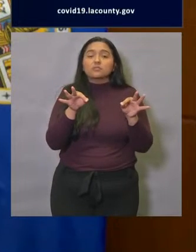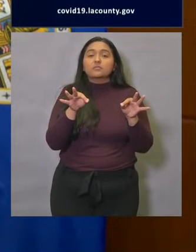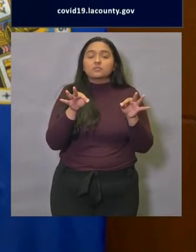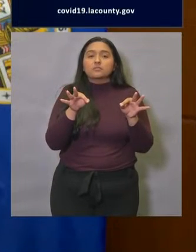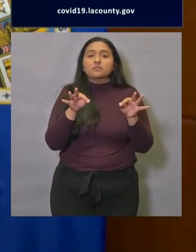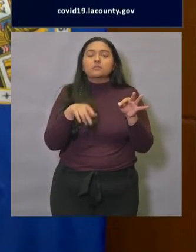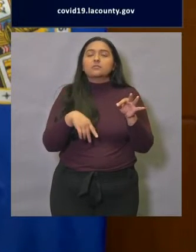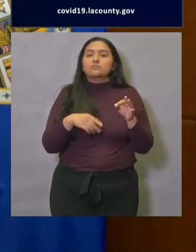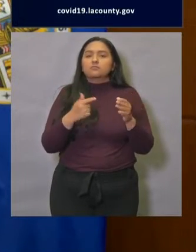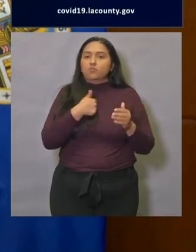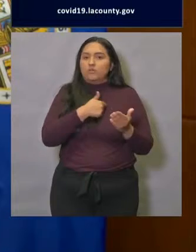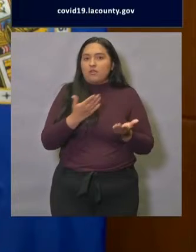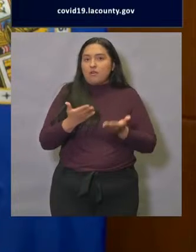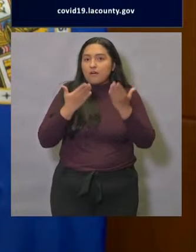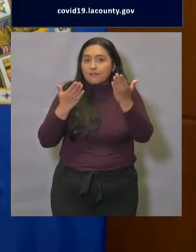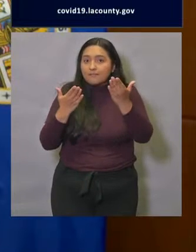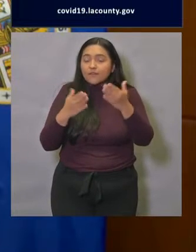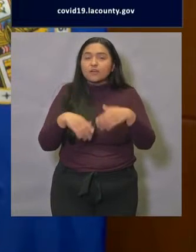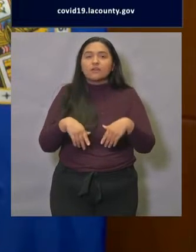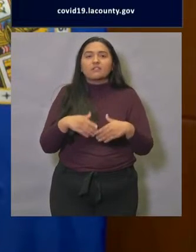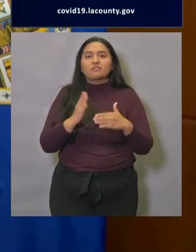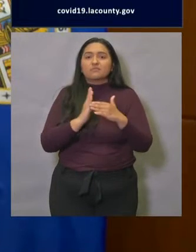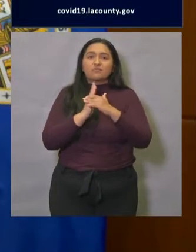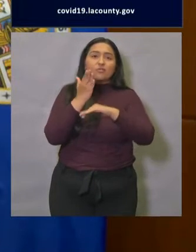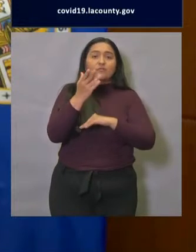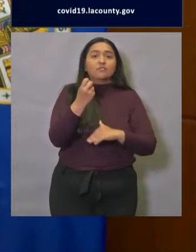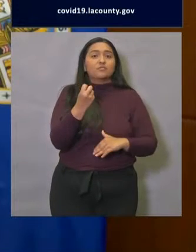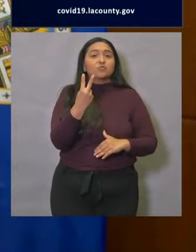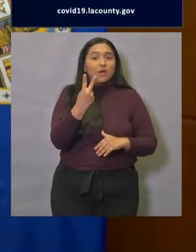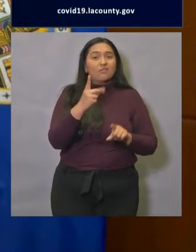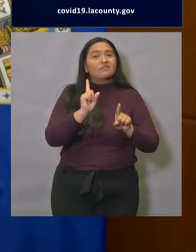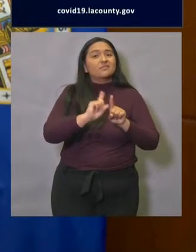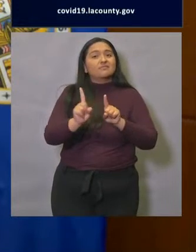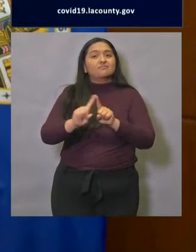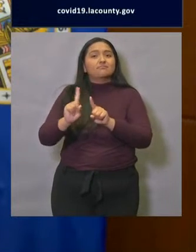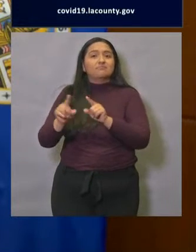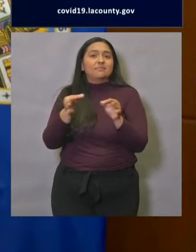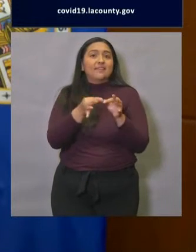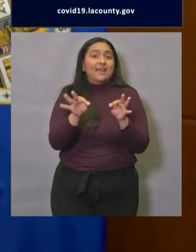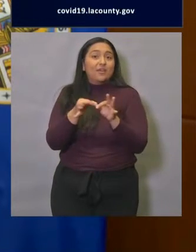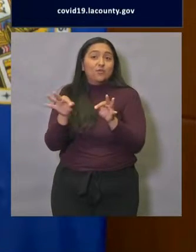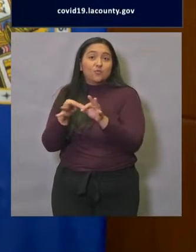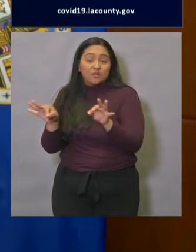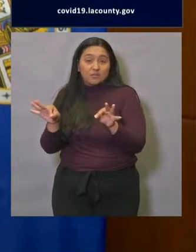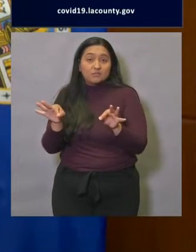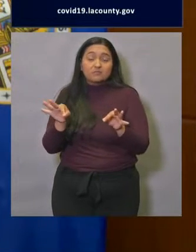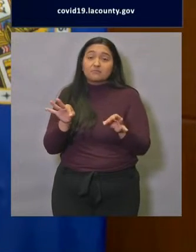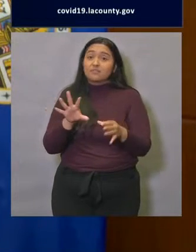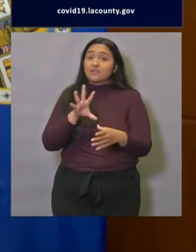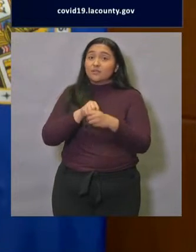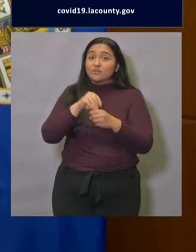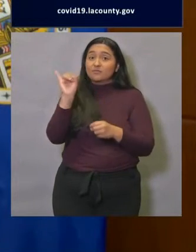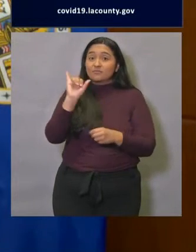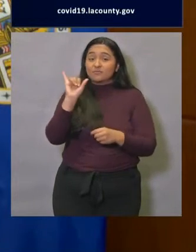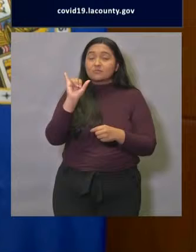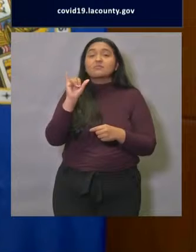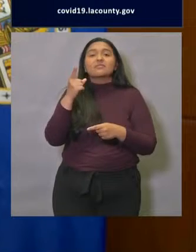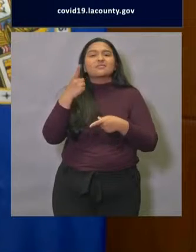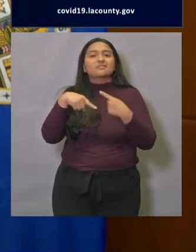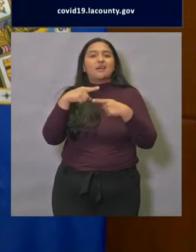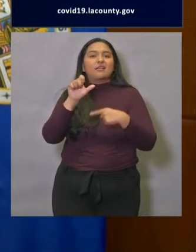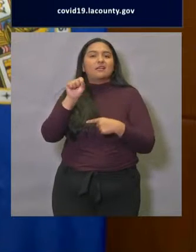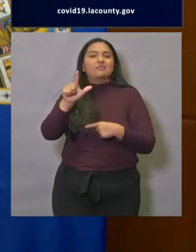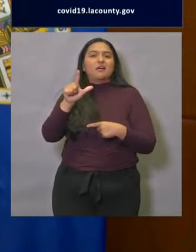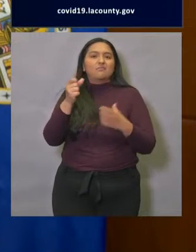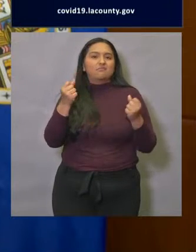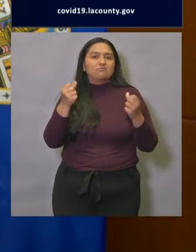son ofrecidos en más que 12 diferentes idiomas, incluyendo lengua de los signos